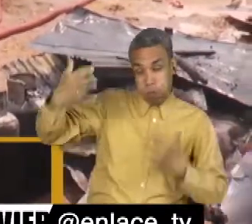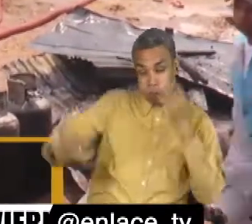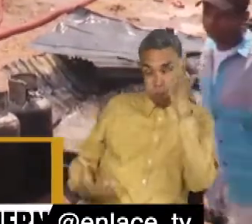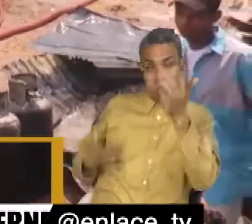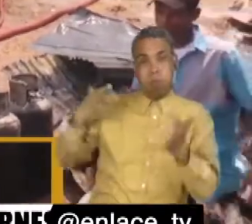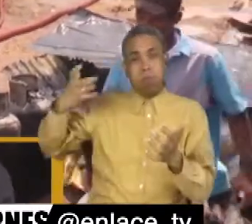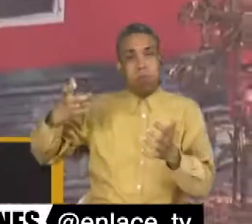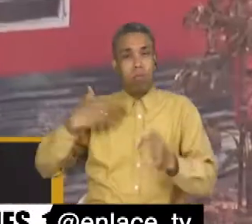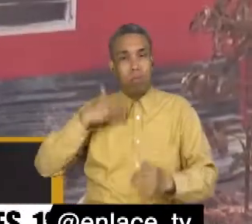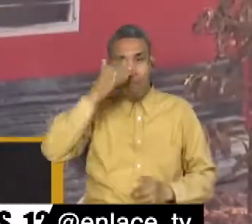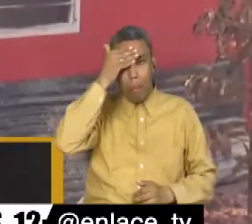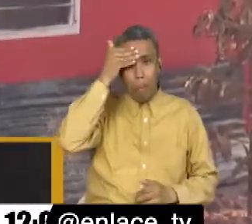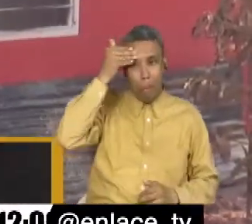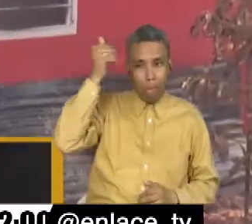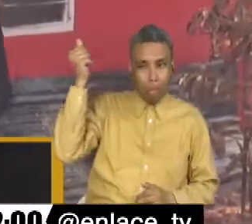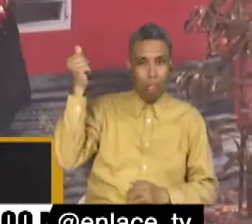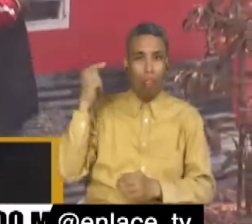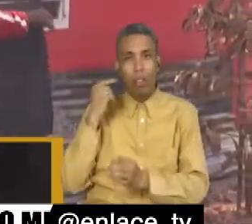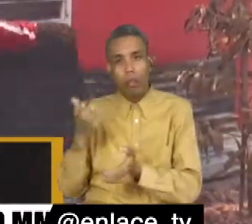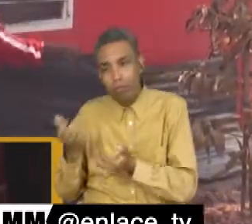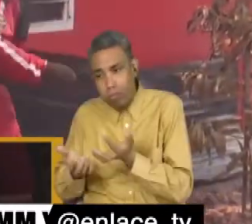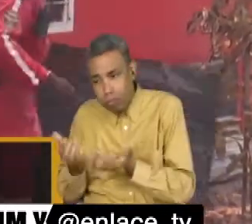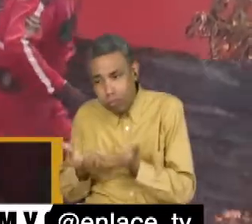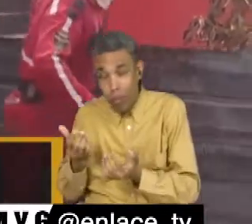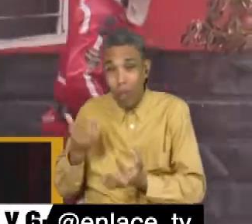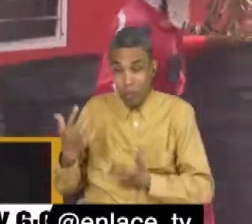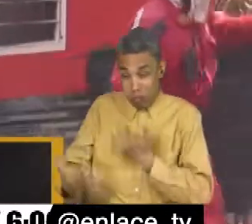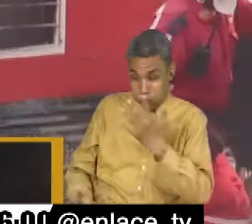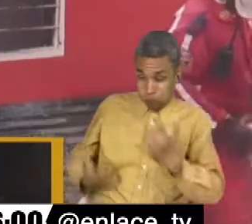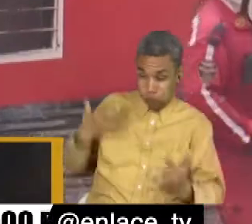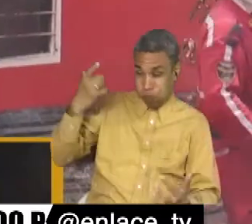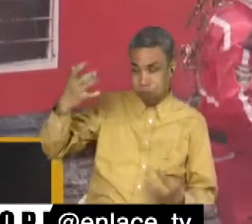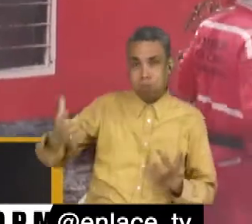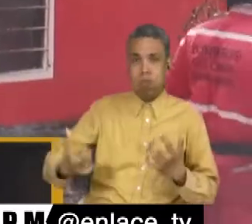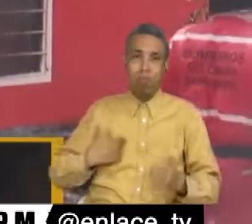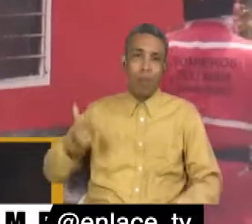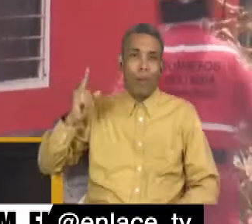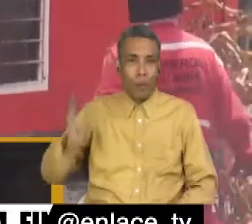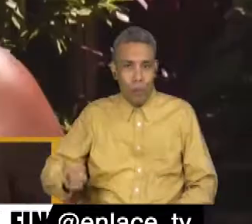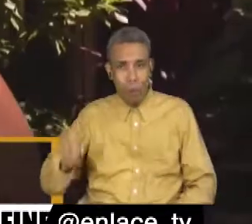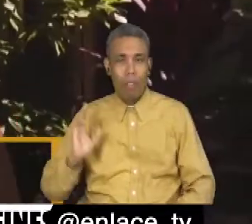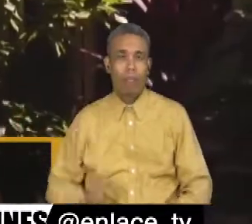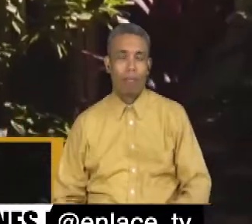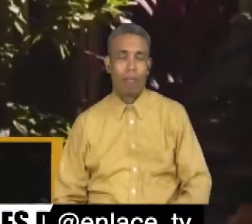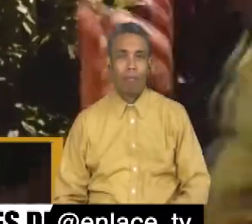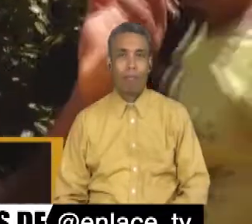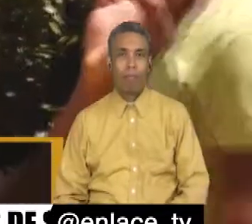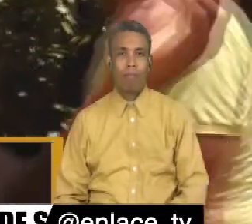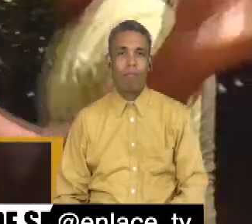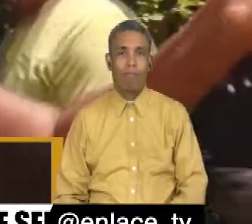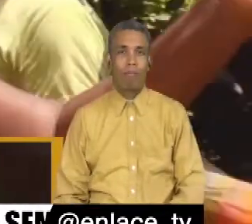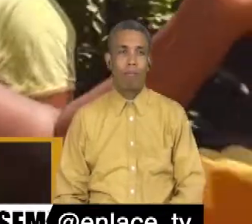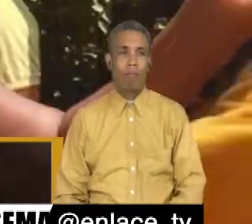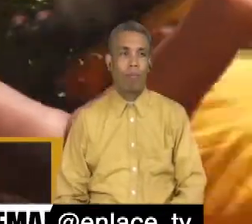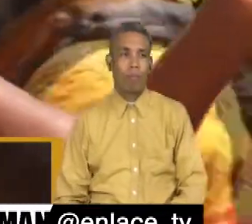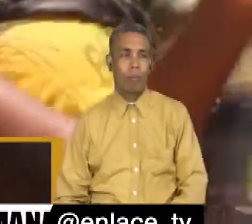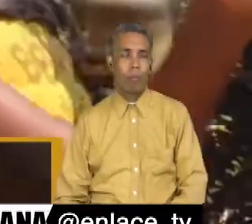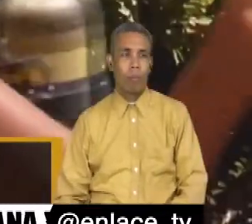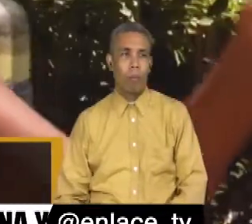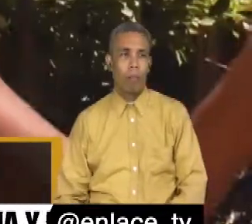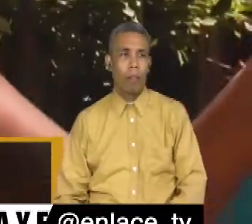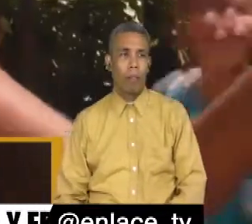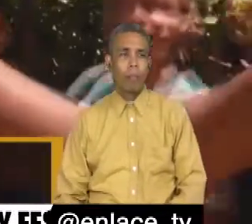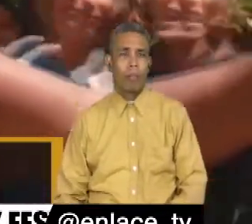plátano, olvidó lo que estaba cocinando en la estufa. Ello habría sido la causa de la conflagración. Pues ahí prácticamente